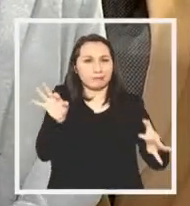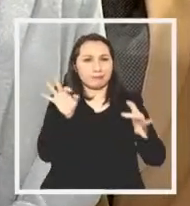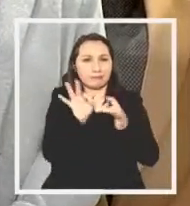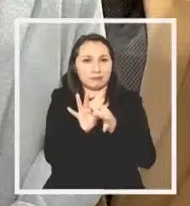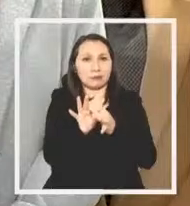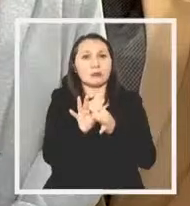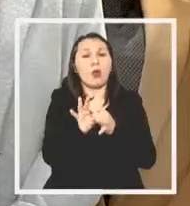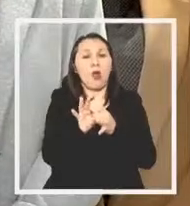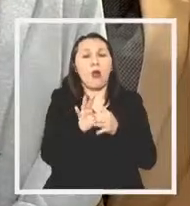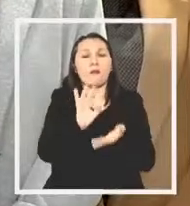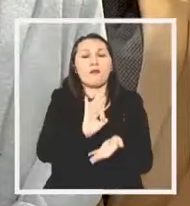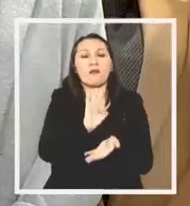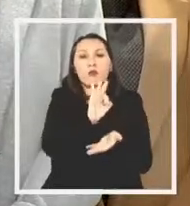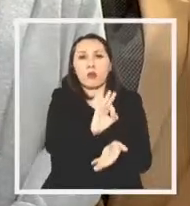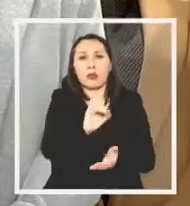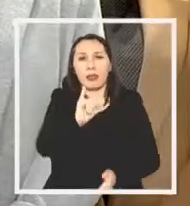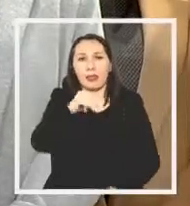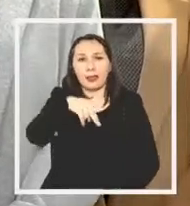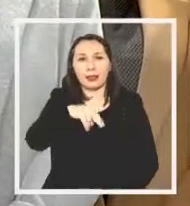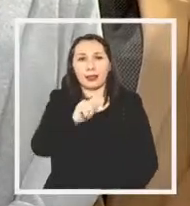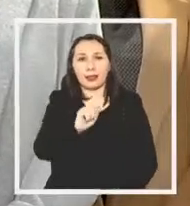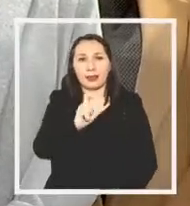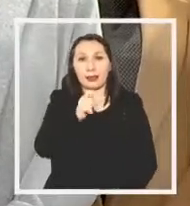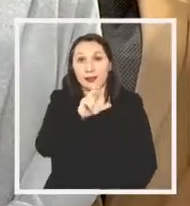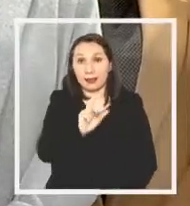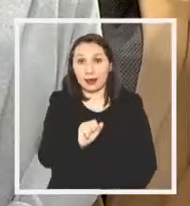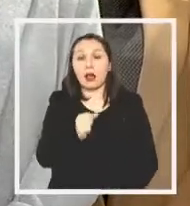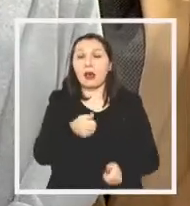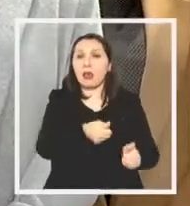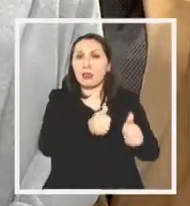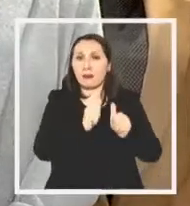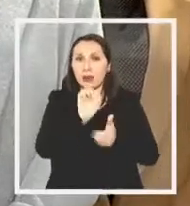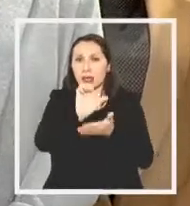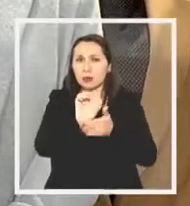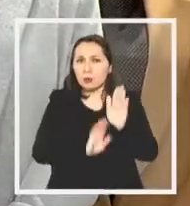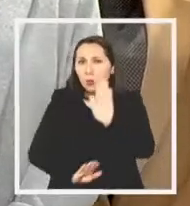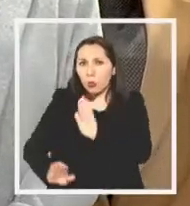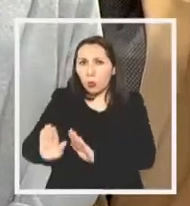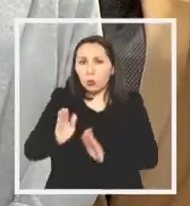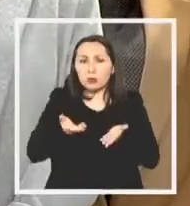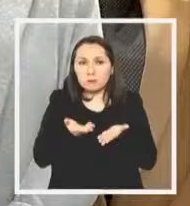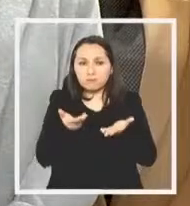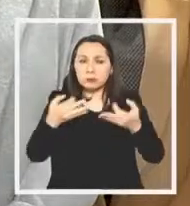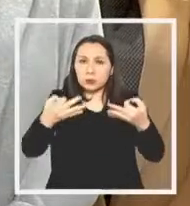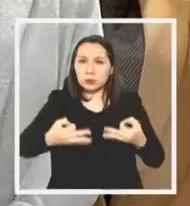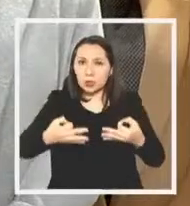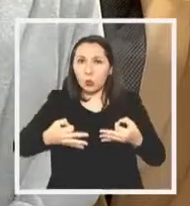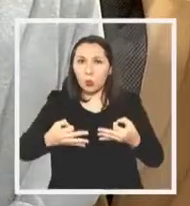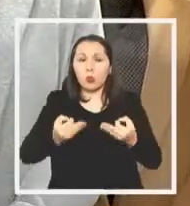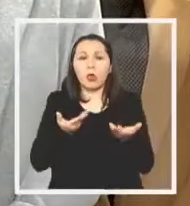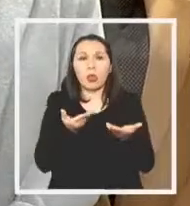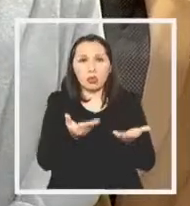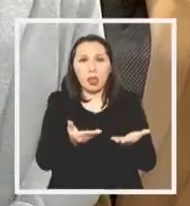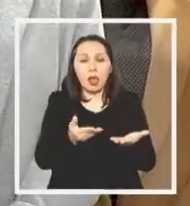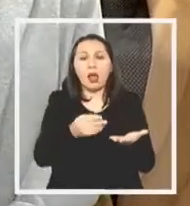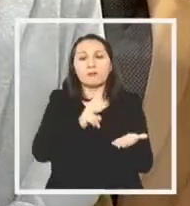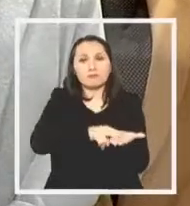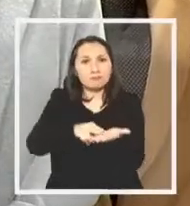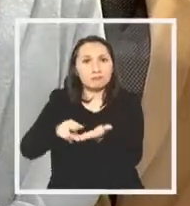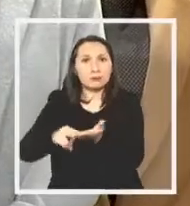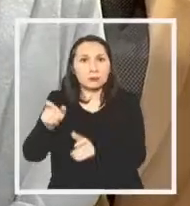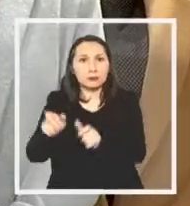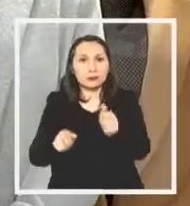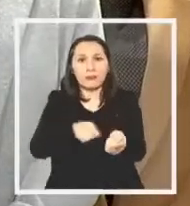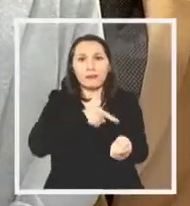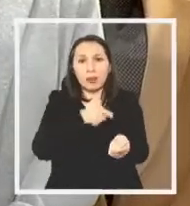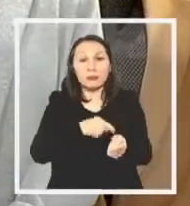a establecer con la fundación Integra un desafío de un estado protector de un estado que ofrece certezas y seguridad a las